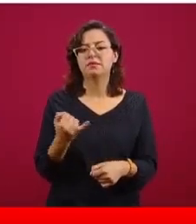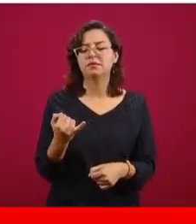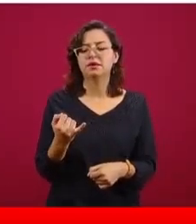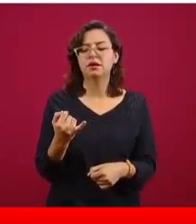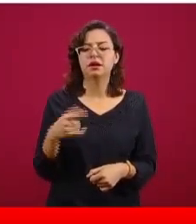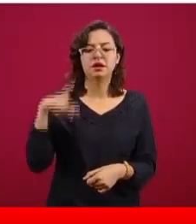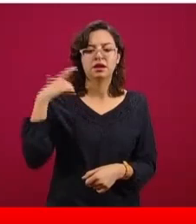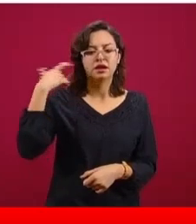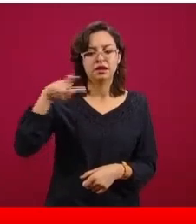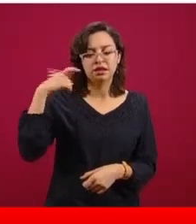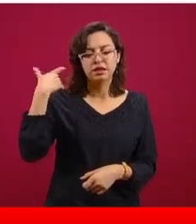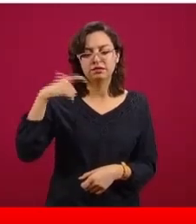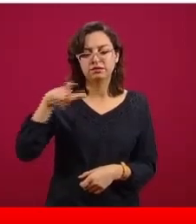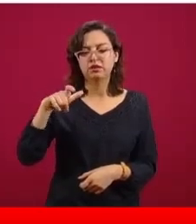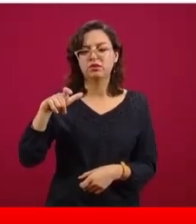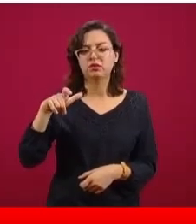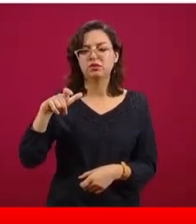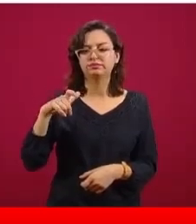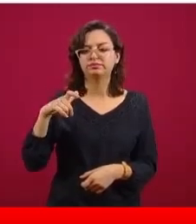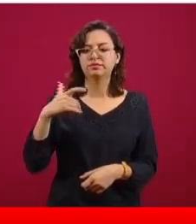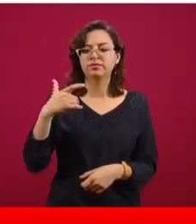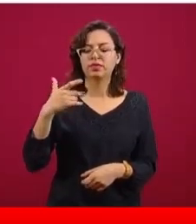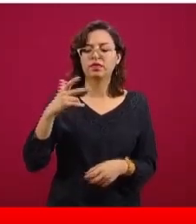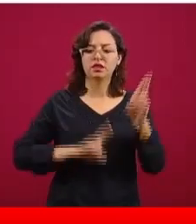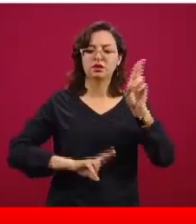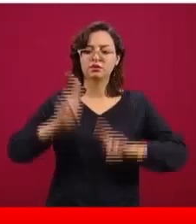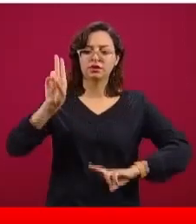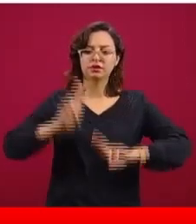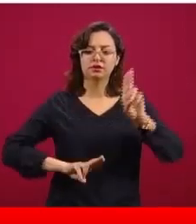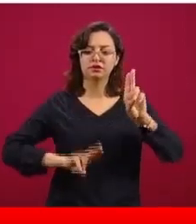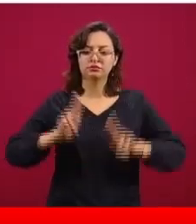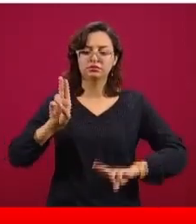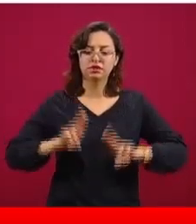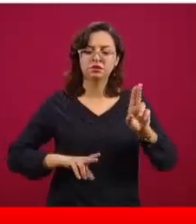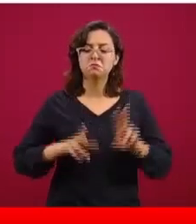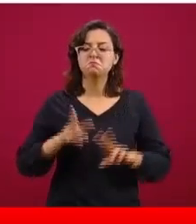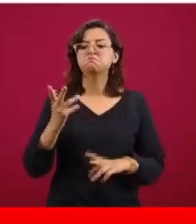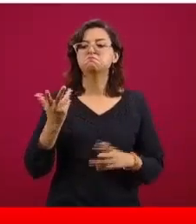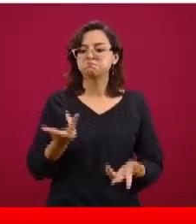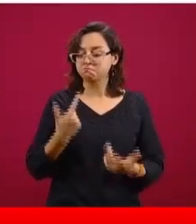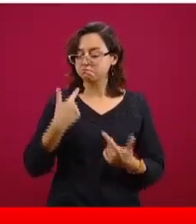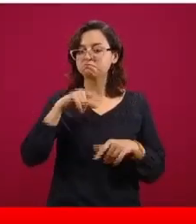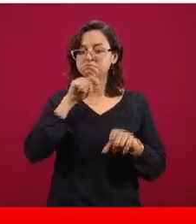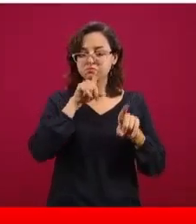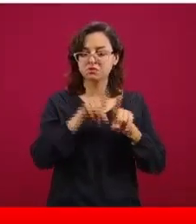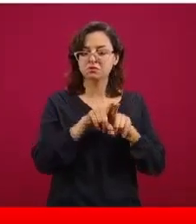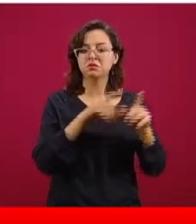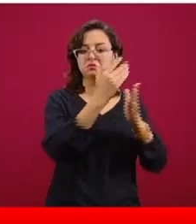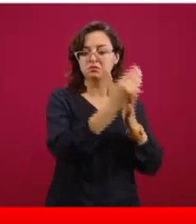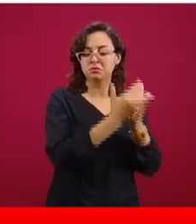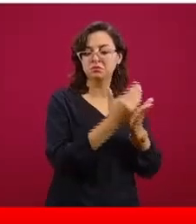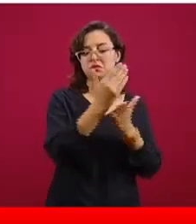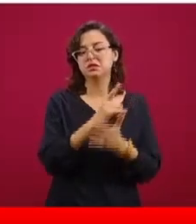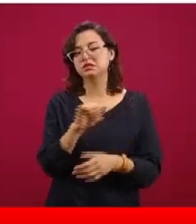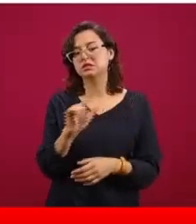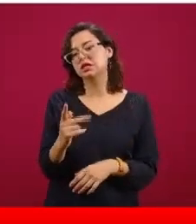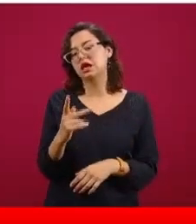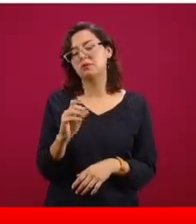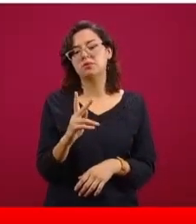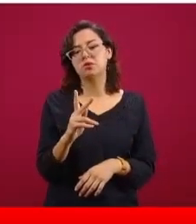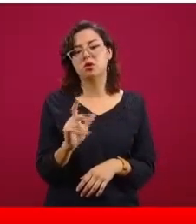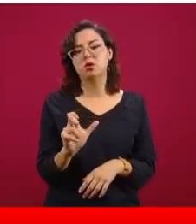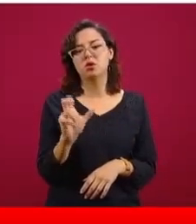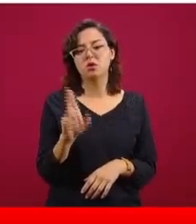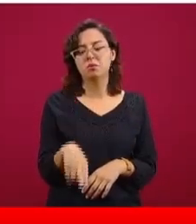querétaro en naucalpan también hemos logrado bajas a popa en san luis